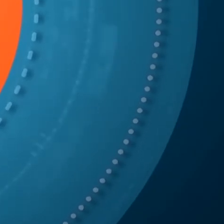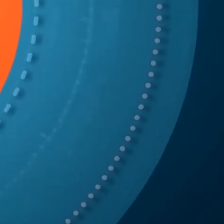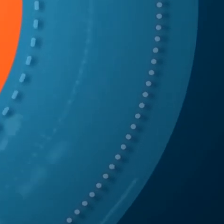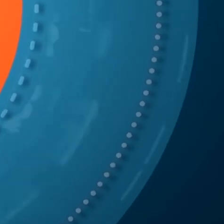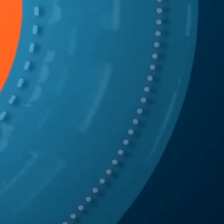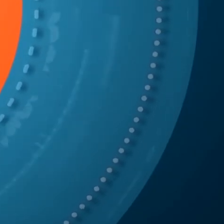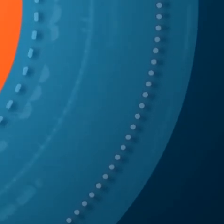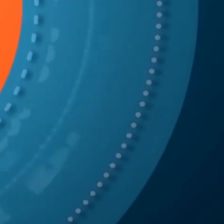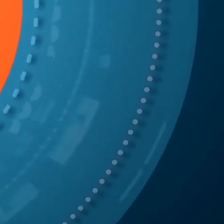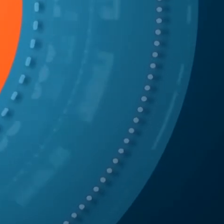¡Gracias! ¡Gracias! ¡Gracias!